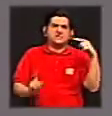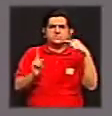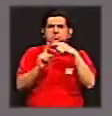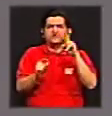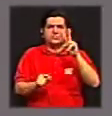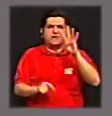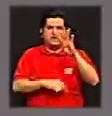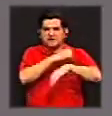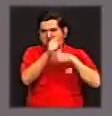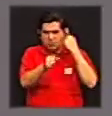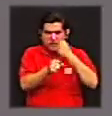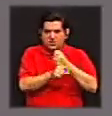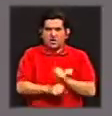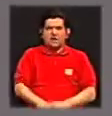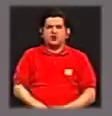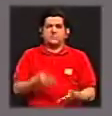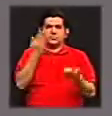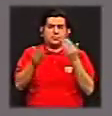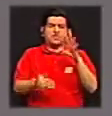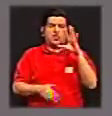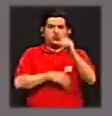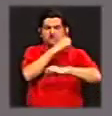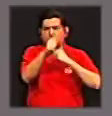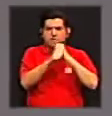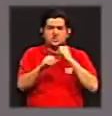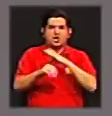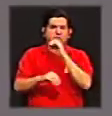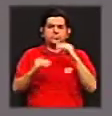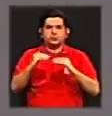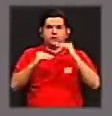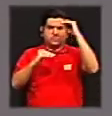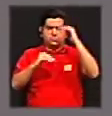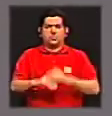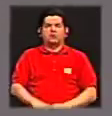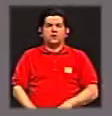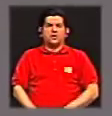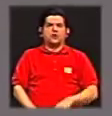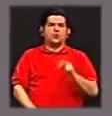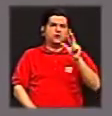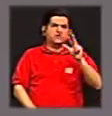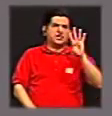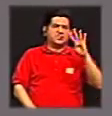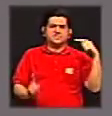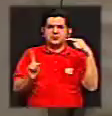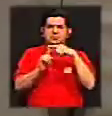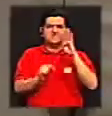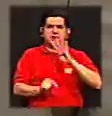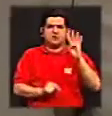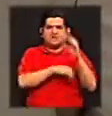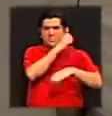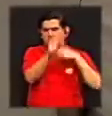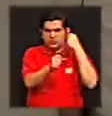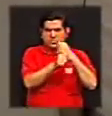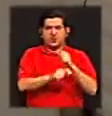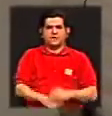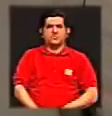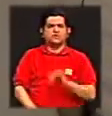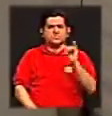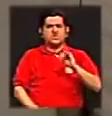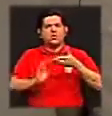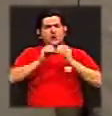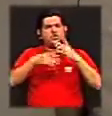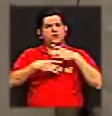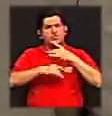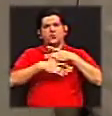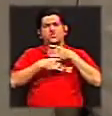y respecto a los de 50 años o más, y creo que 35-44 también. También hay unos datos